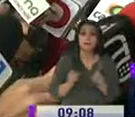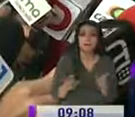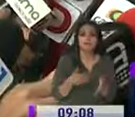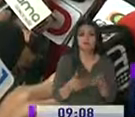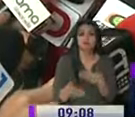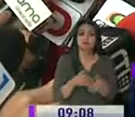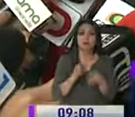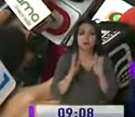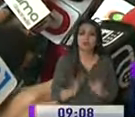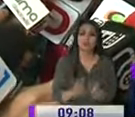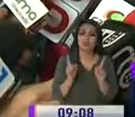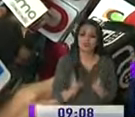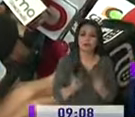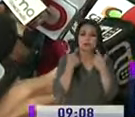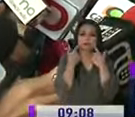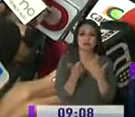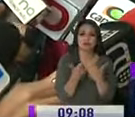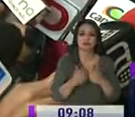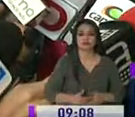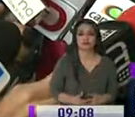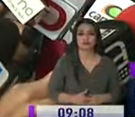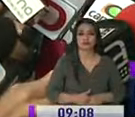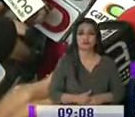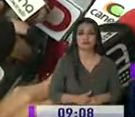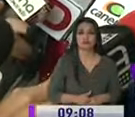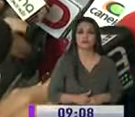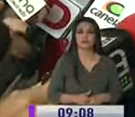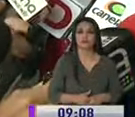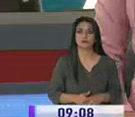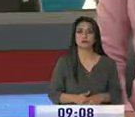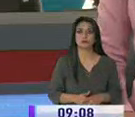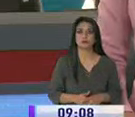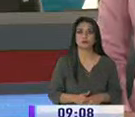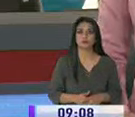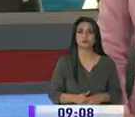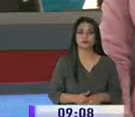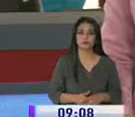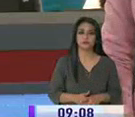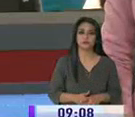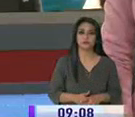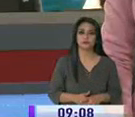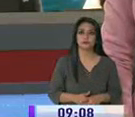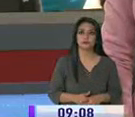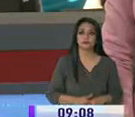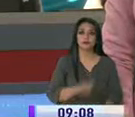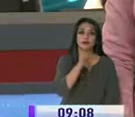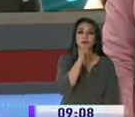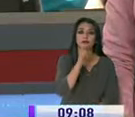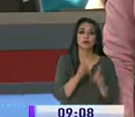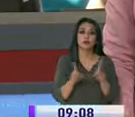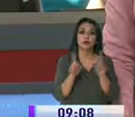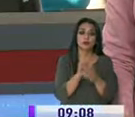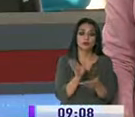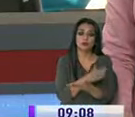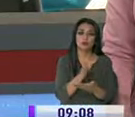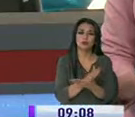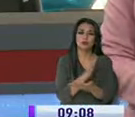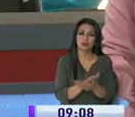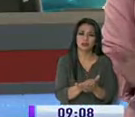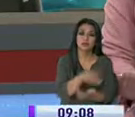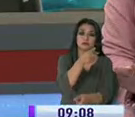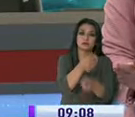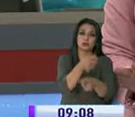todos los ecuatorianos estén pendientes. Informo Javier Gallo. La falta de algunos documentos sería el motivo por el cual